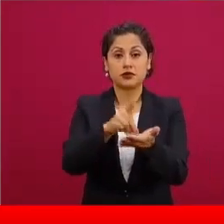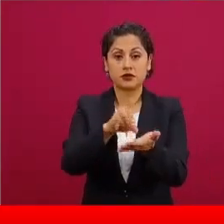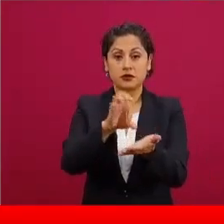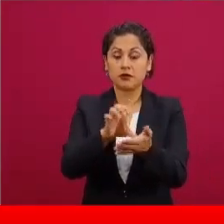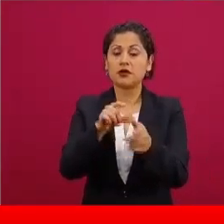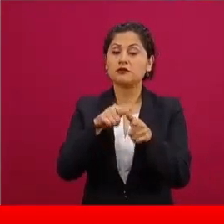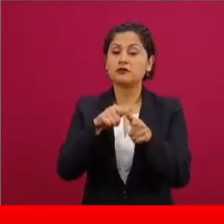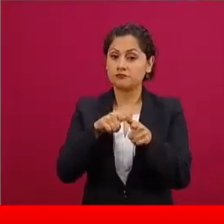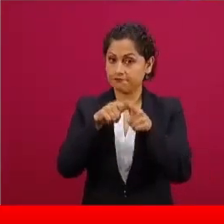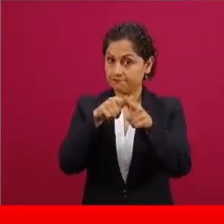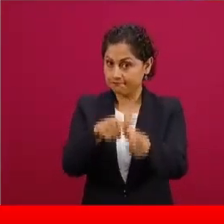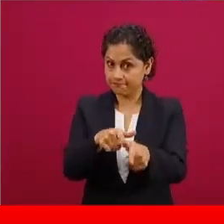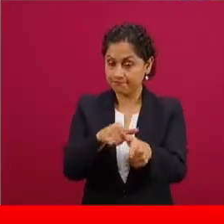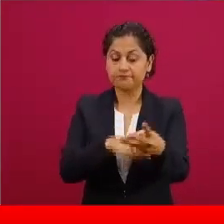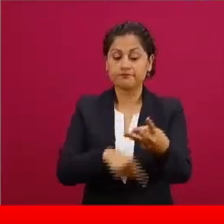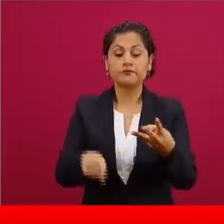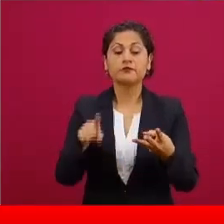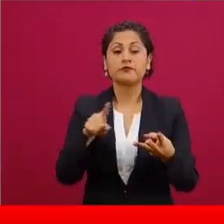3